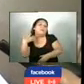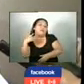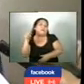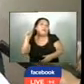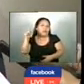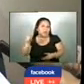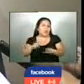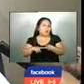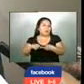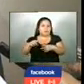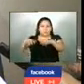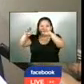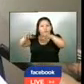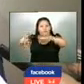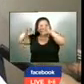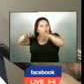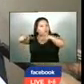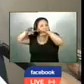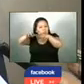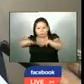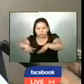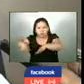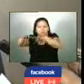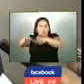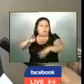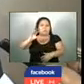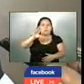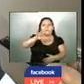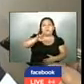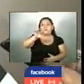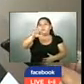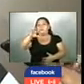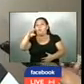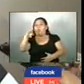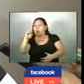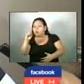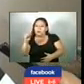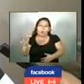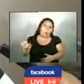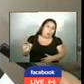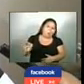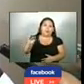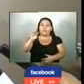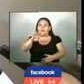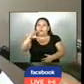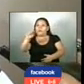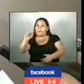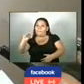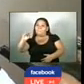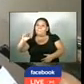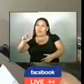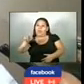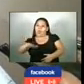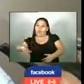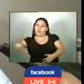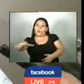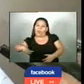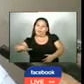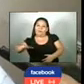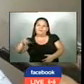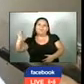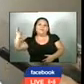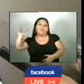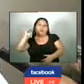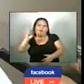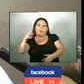acumuladas quizás unos 350, 400 milímetros en la zona de Concepción de Oriente, también